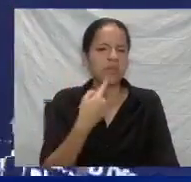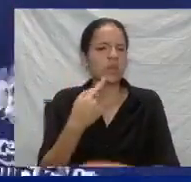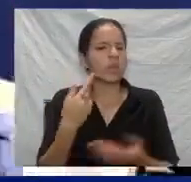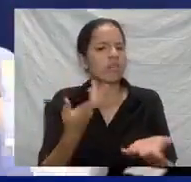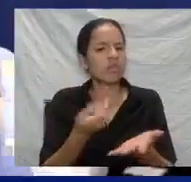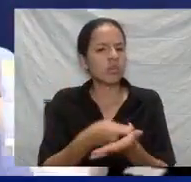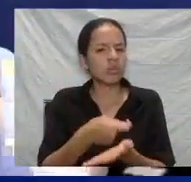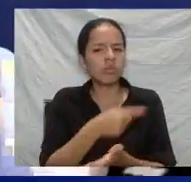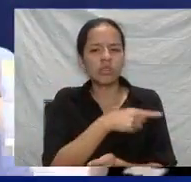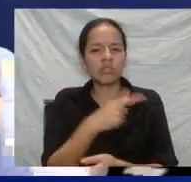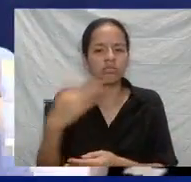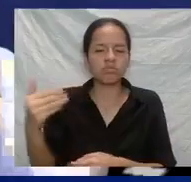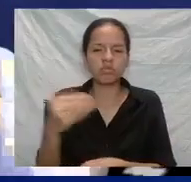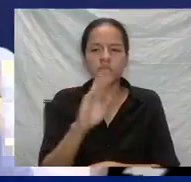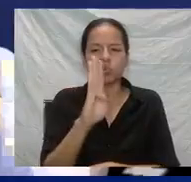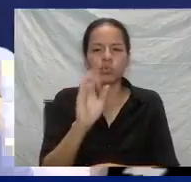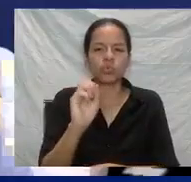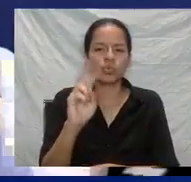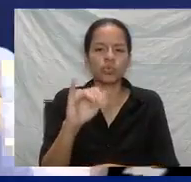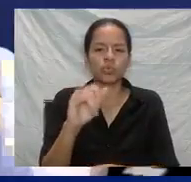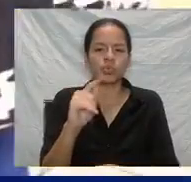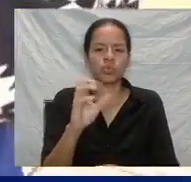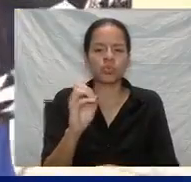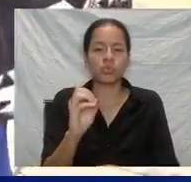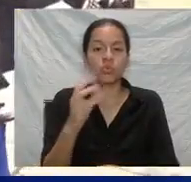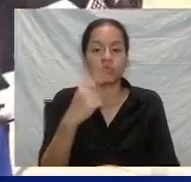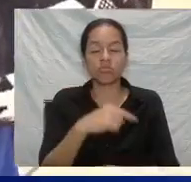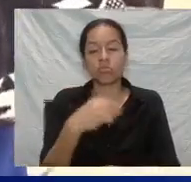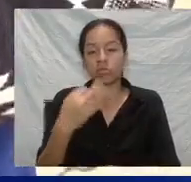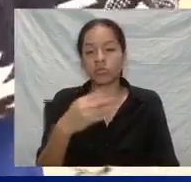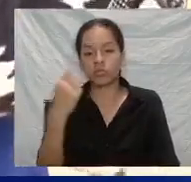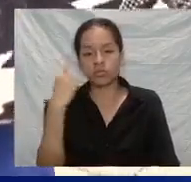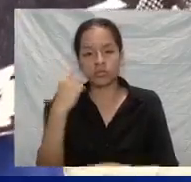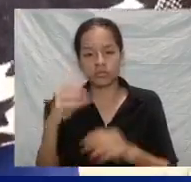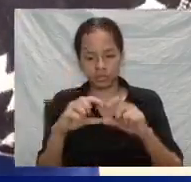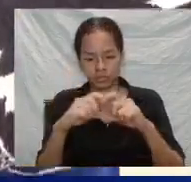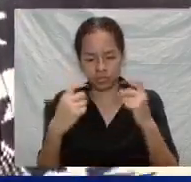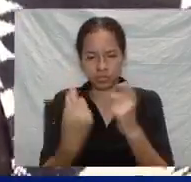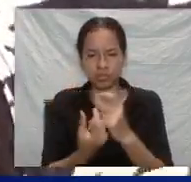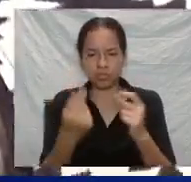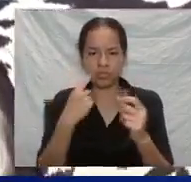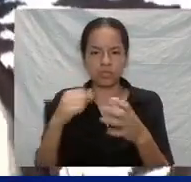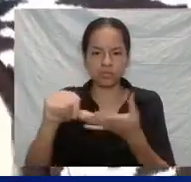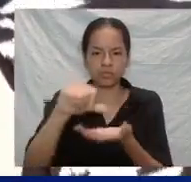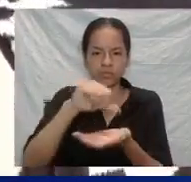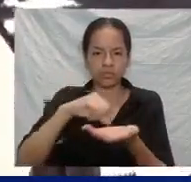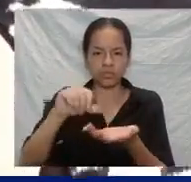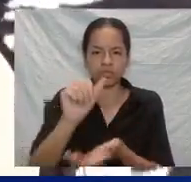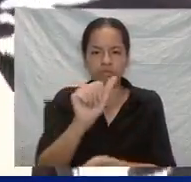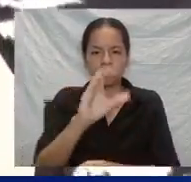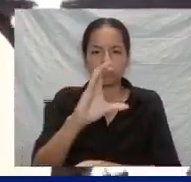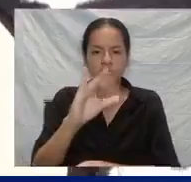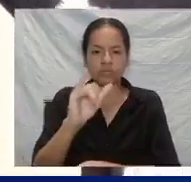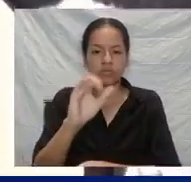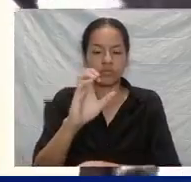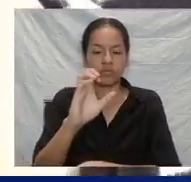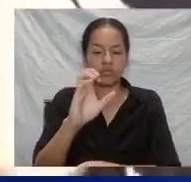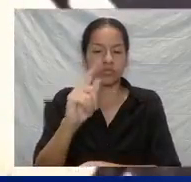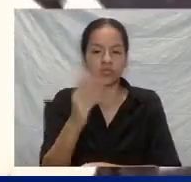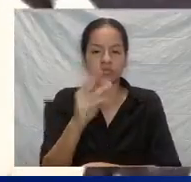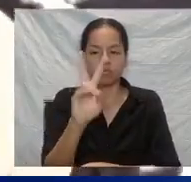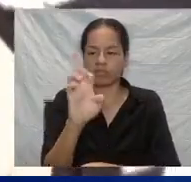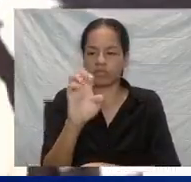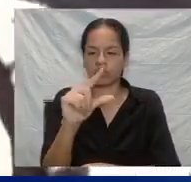esta es la novedad el bonito qué bonito en aceite vegetal lo traemos de chimbote se produce 100%